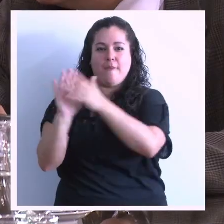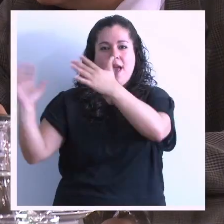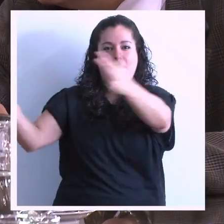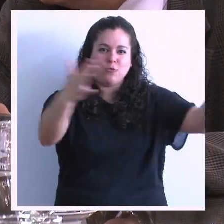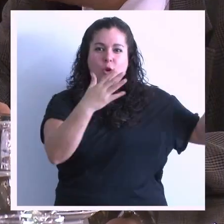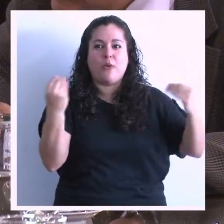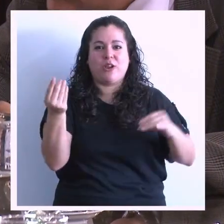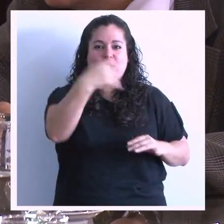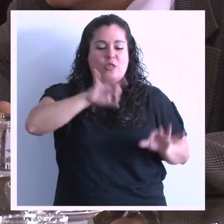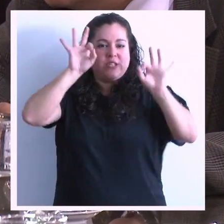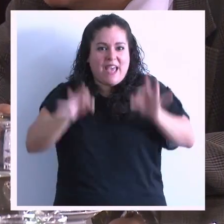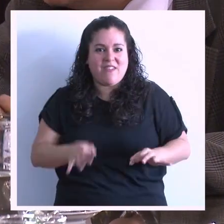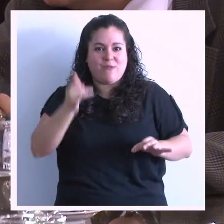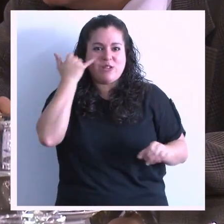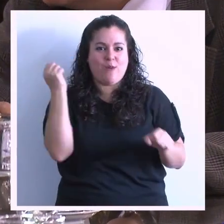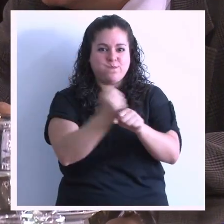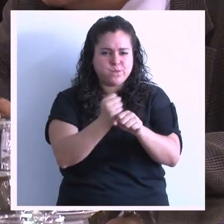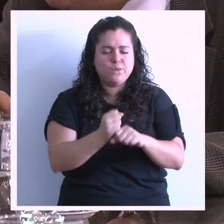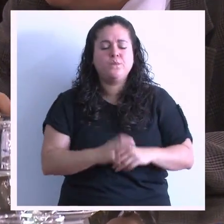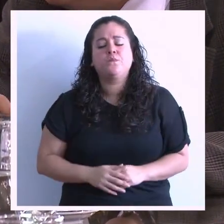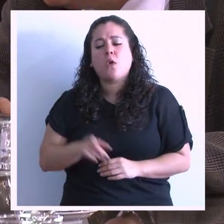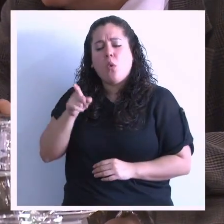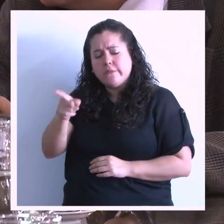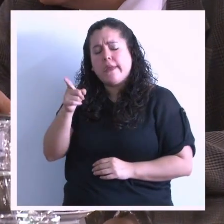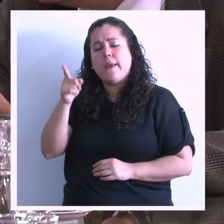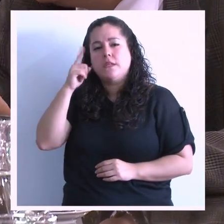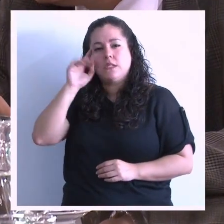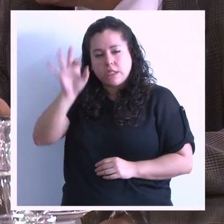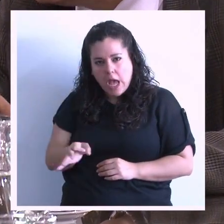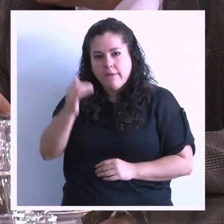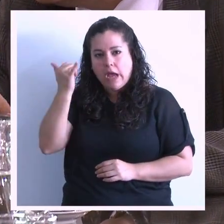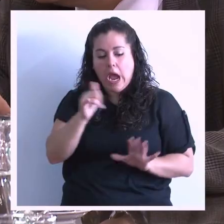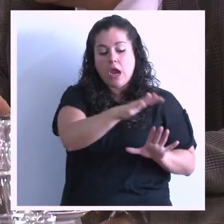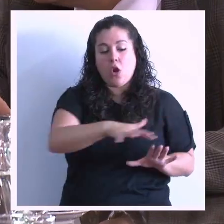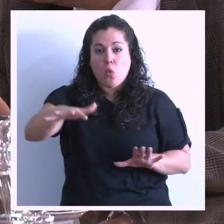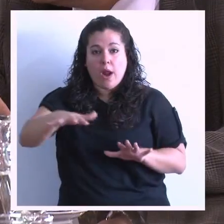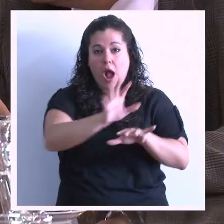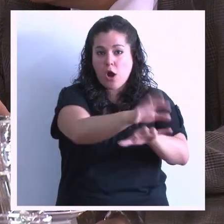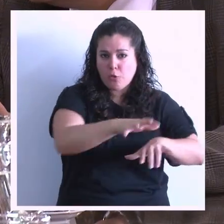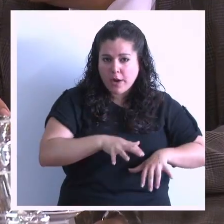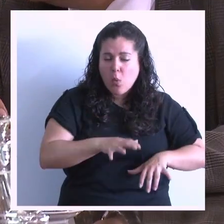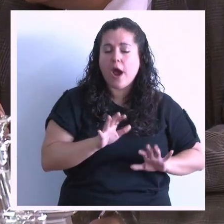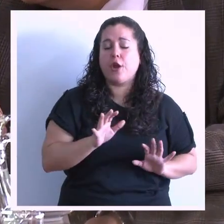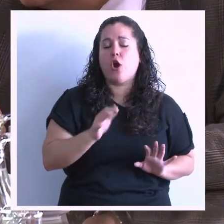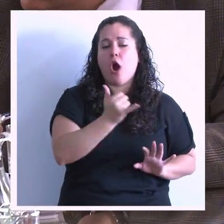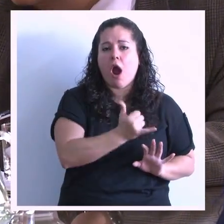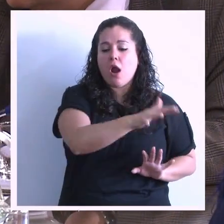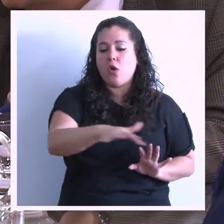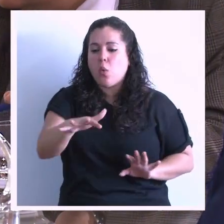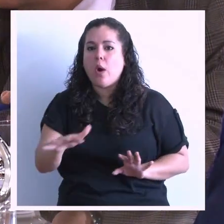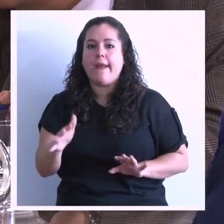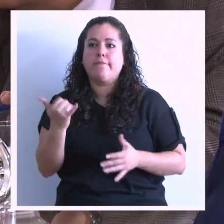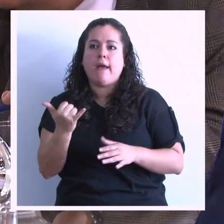propios productores, ¿no? Es decir, el productor que no puede, retomando lo que decía antes, que no puede pensar en el mediano